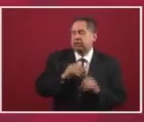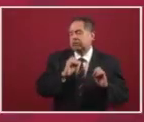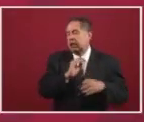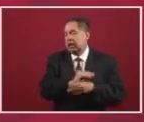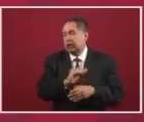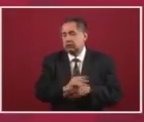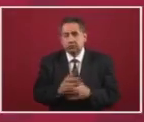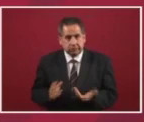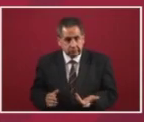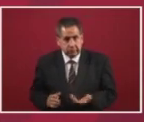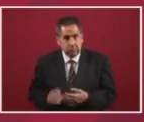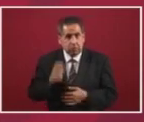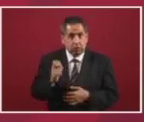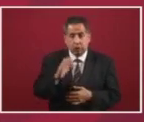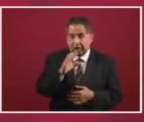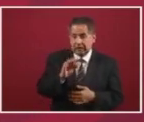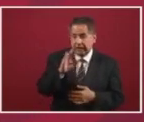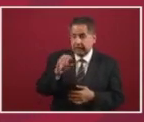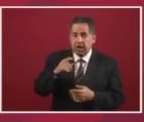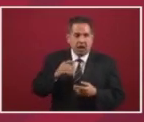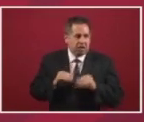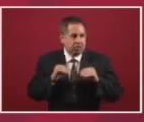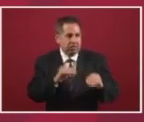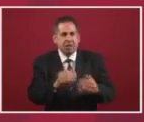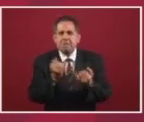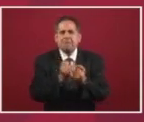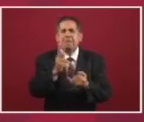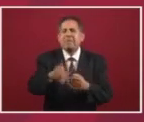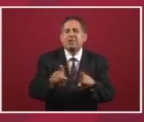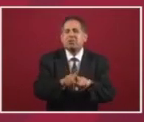pueblos. Eso es lo que está pasando con lo del internet.